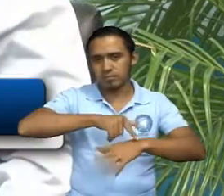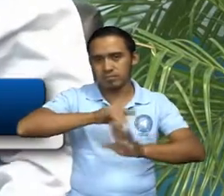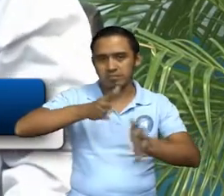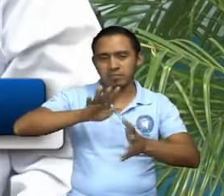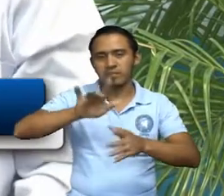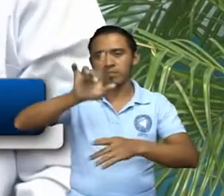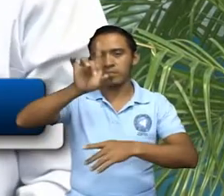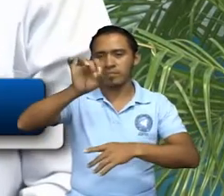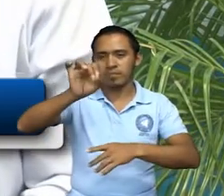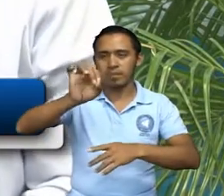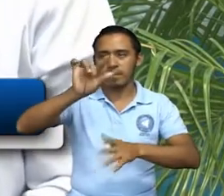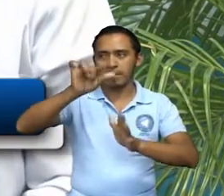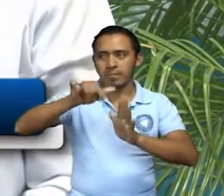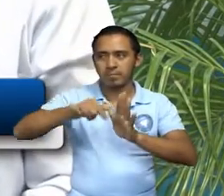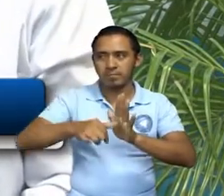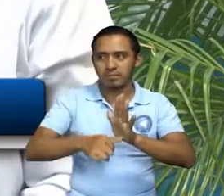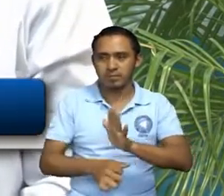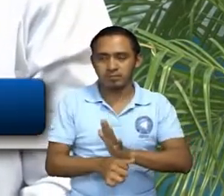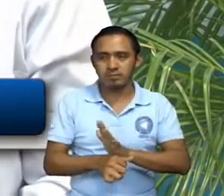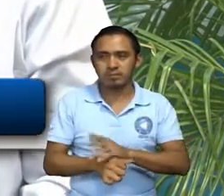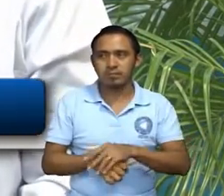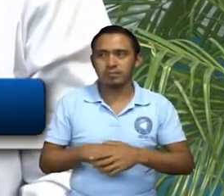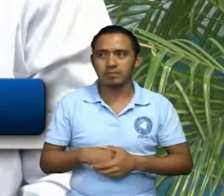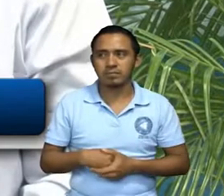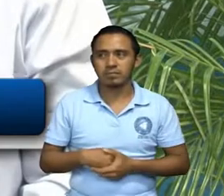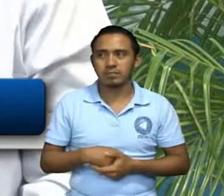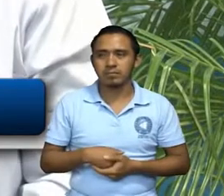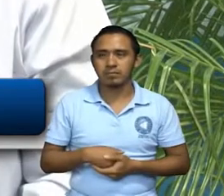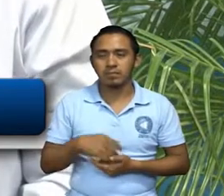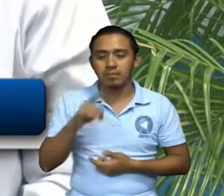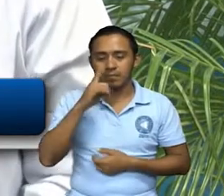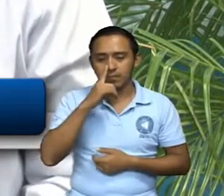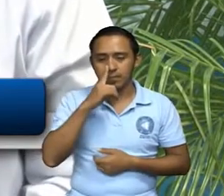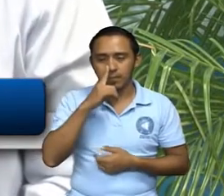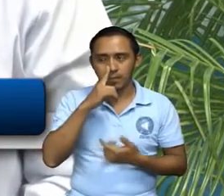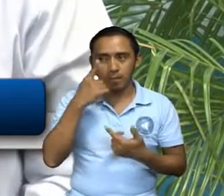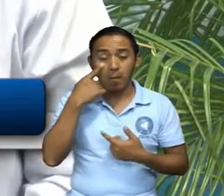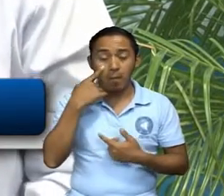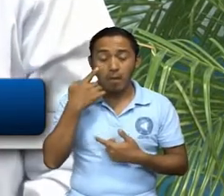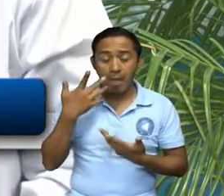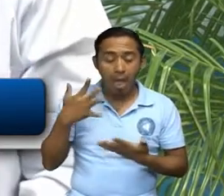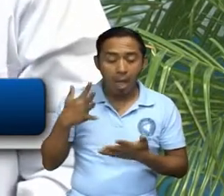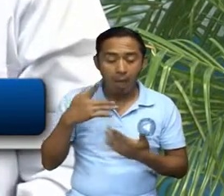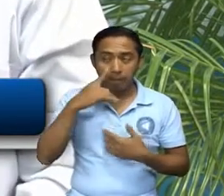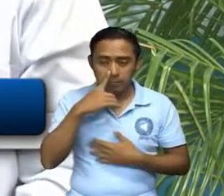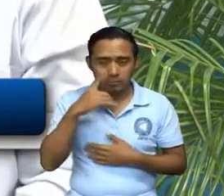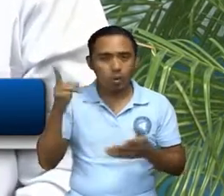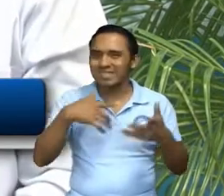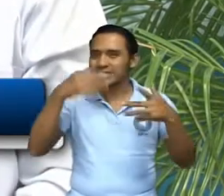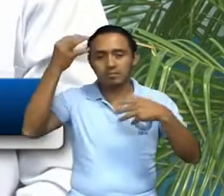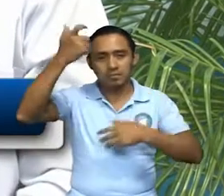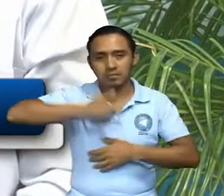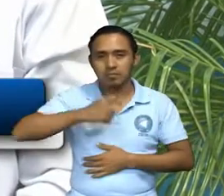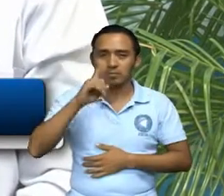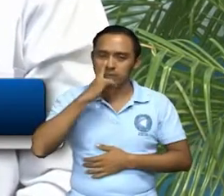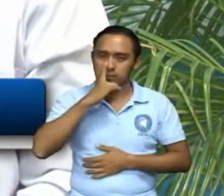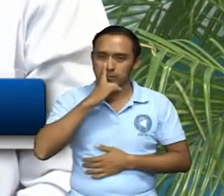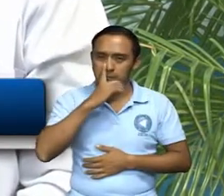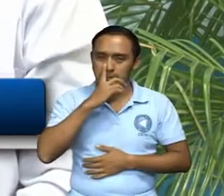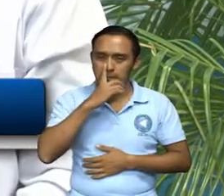¿ya? Nada que decir, espérate, voy a ver si ya dejó de sangrar. No, son de 5 a 10 minutos bien